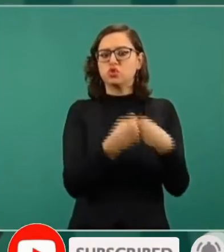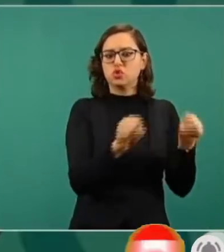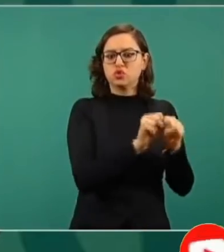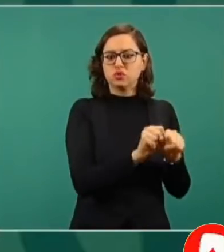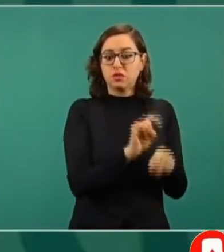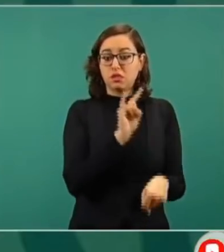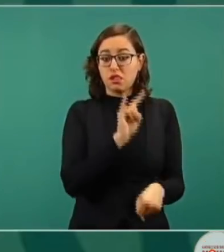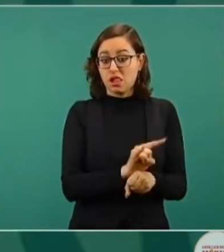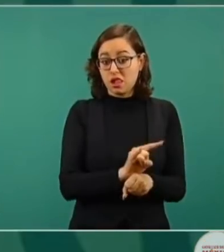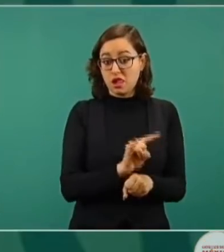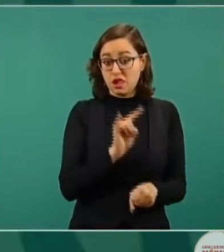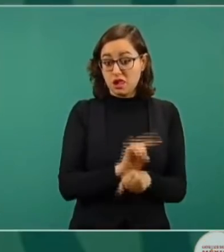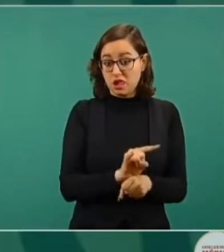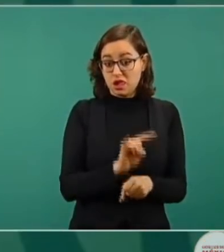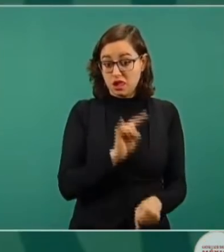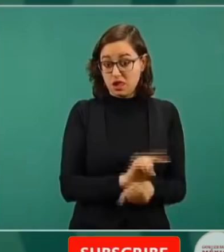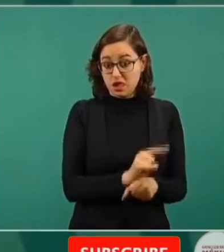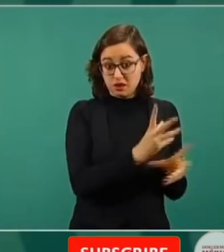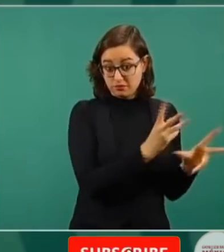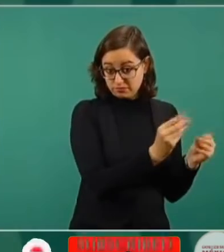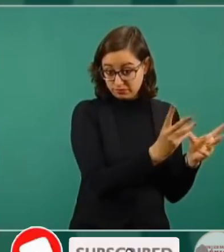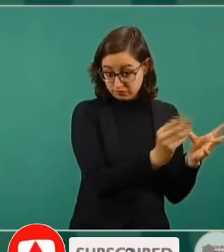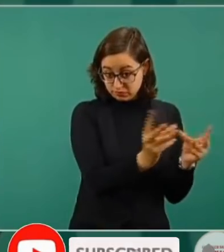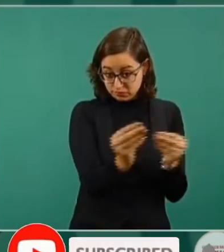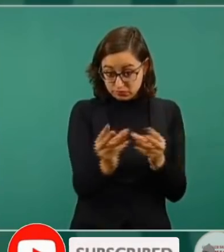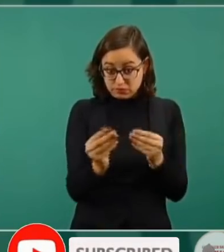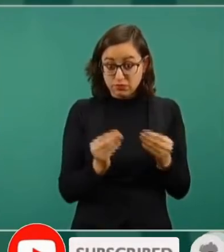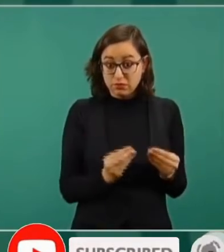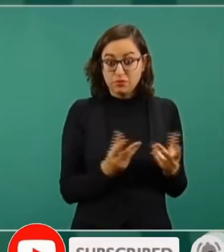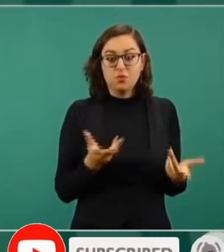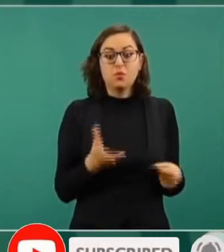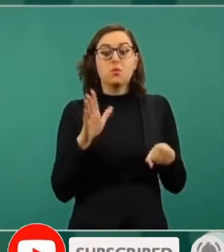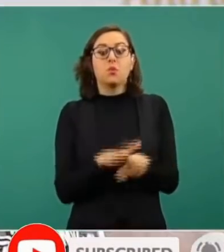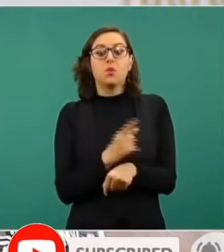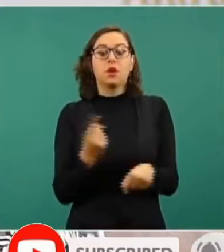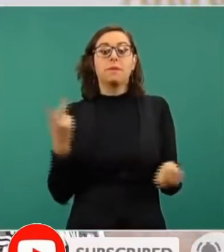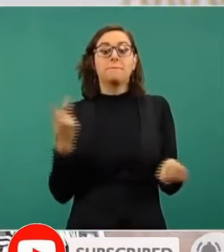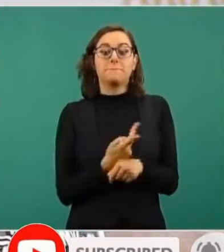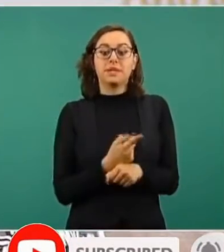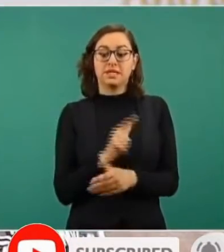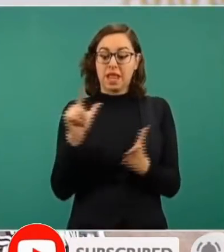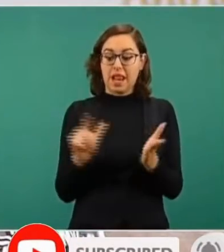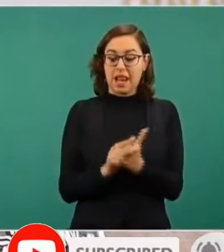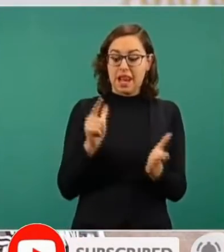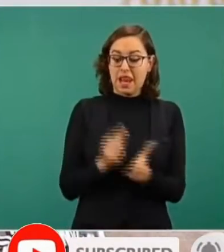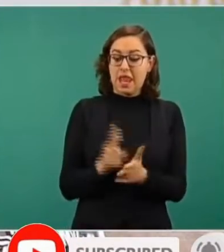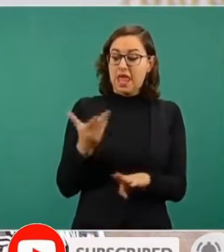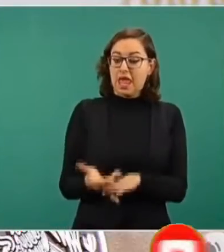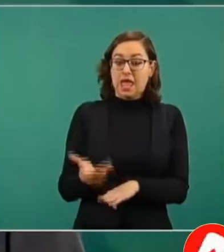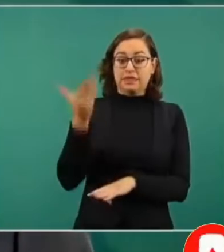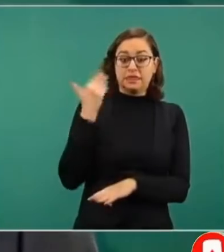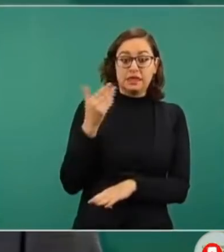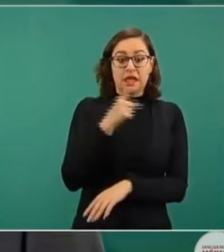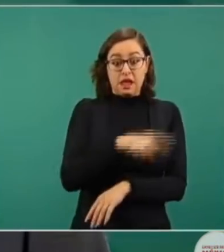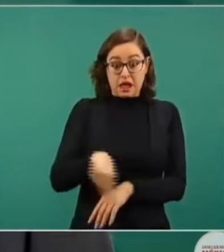de paja, por supuesto, porque habiéndose preservado el privilegio de la anterior ley eléctrica, ya derogada, no pagan la